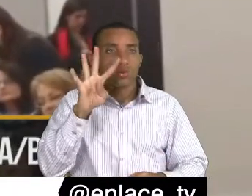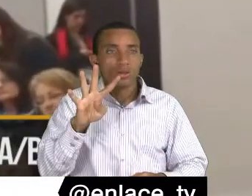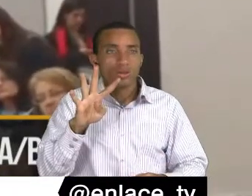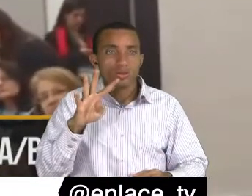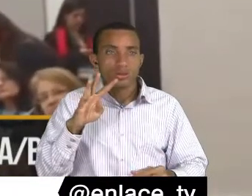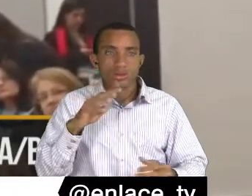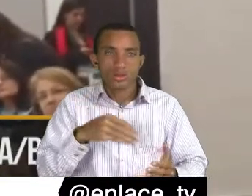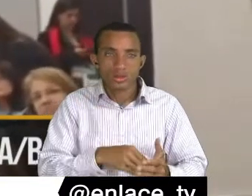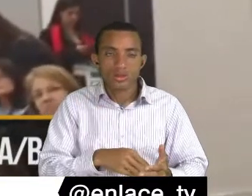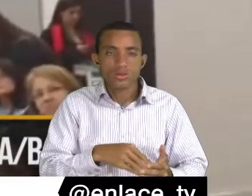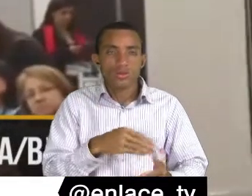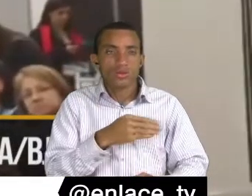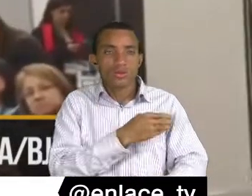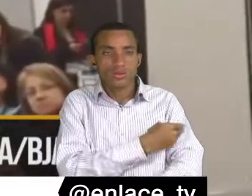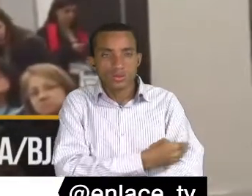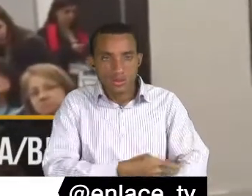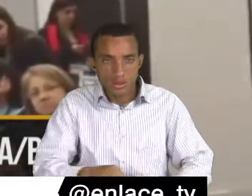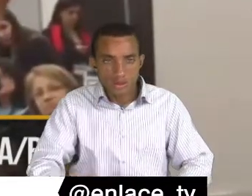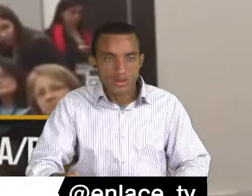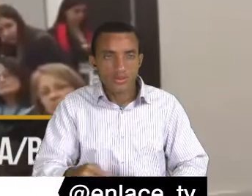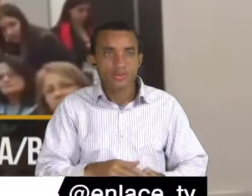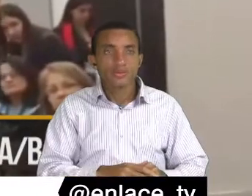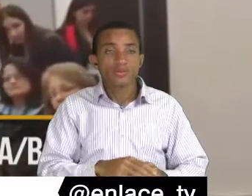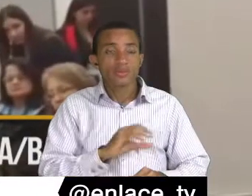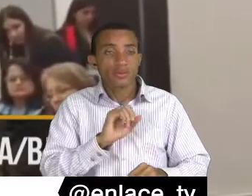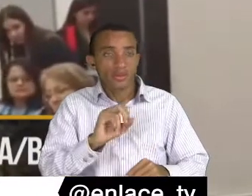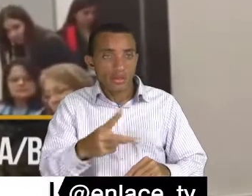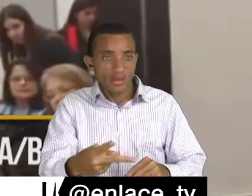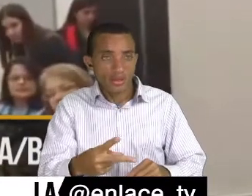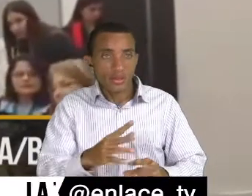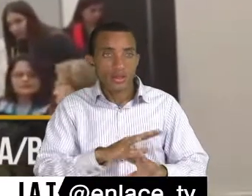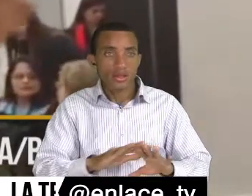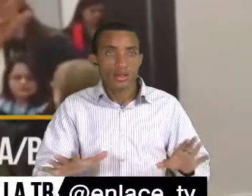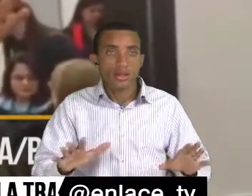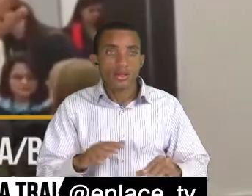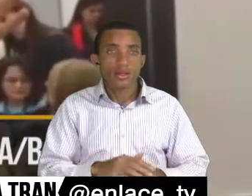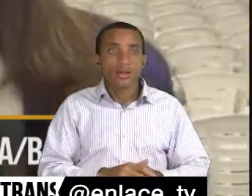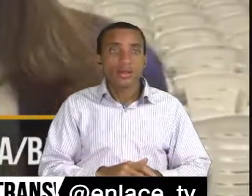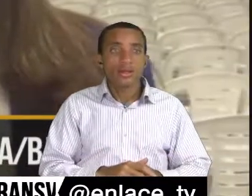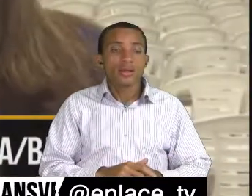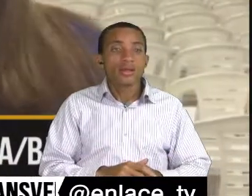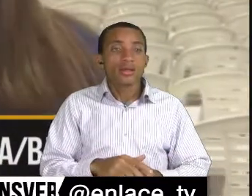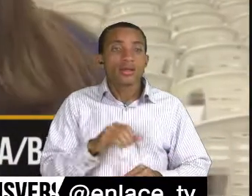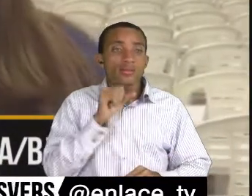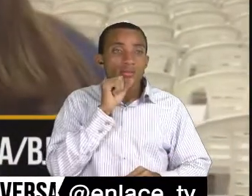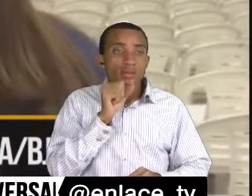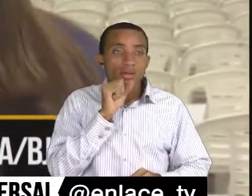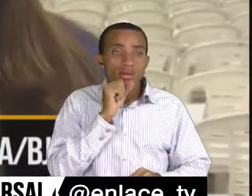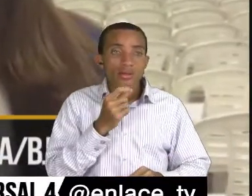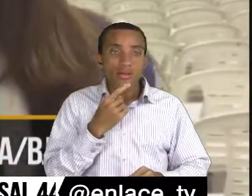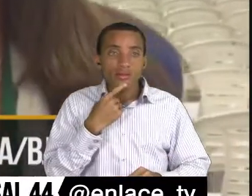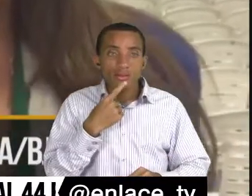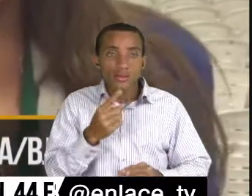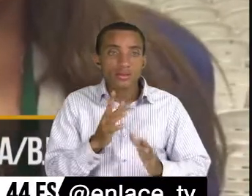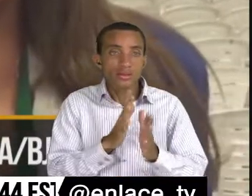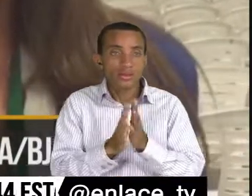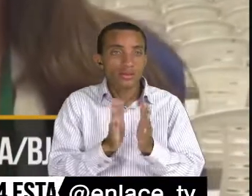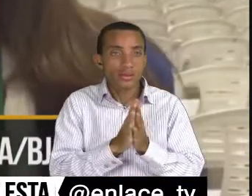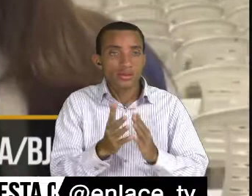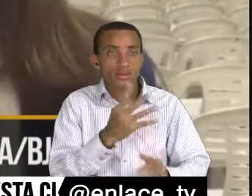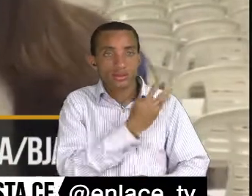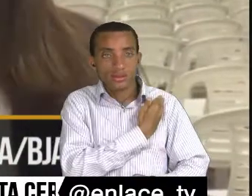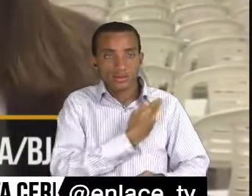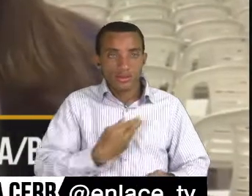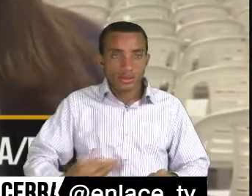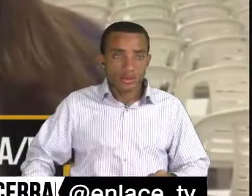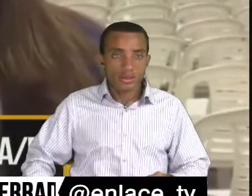pasado 2.2 billones. O sea, si algo tiene Barranca, es que nos tiene a todos desestresados. Esto es lo que dice el presidente de Ecopetrol frente a